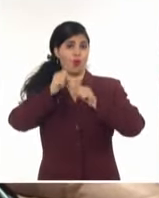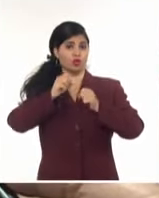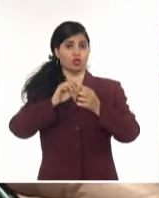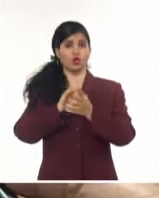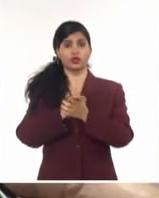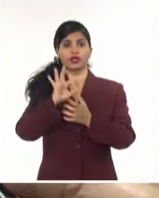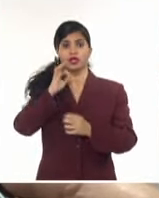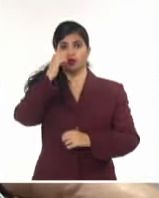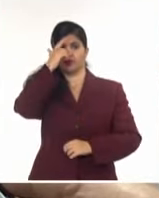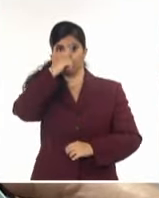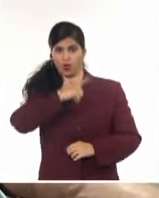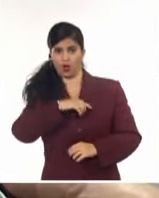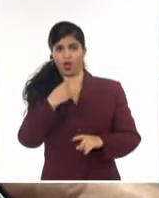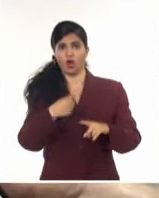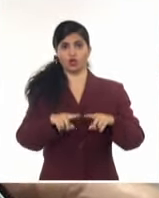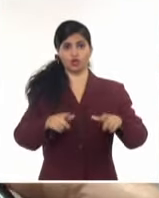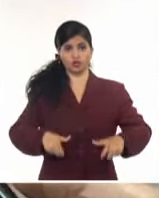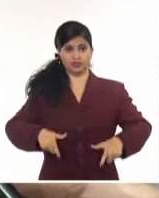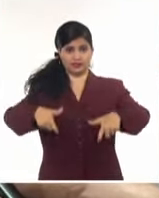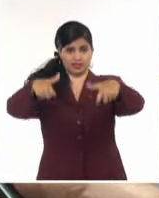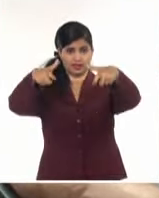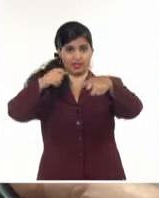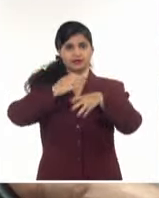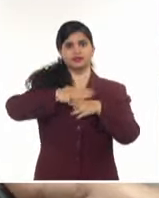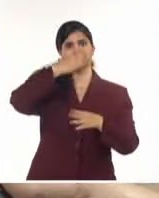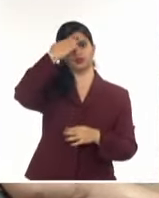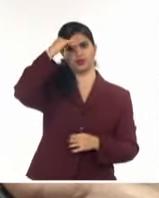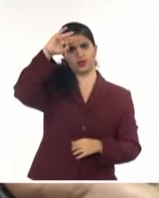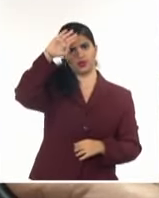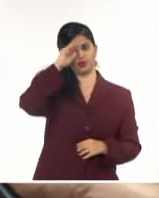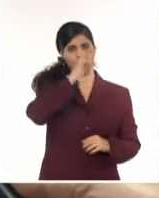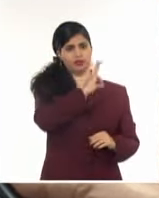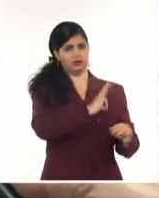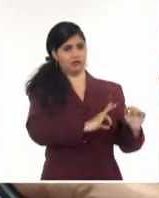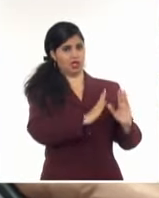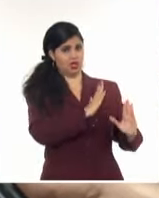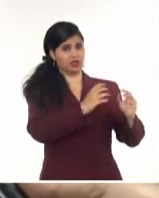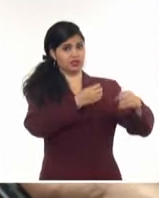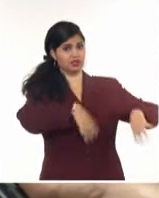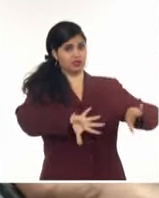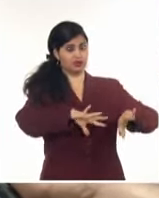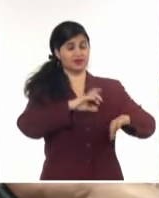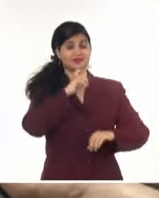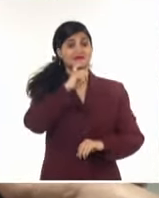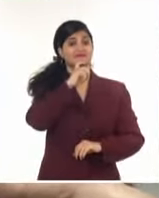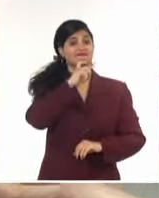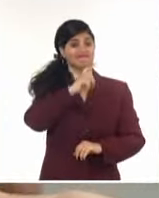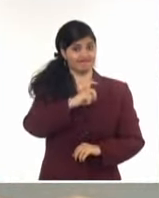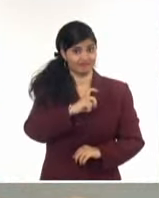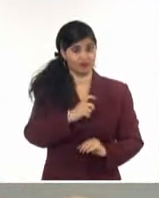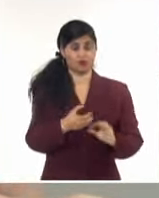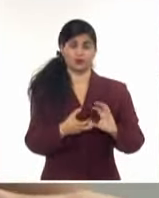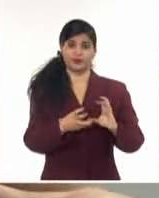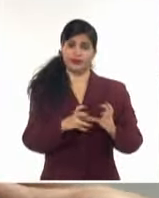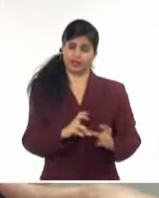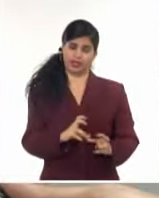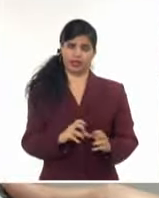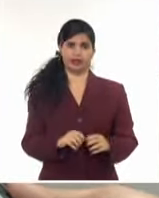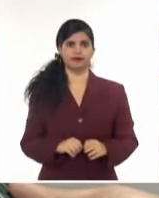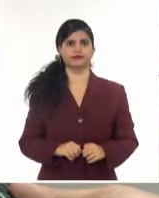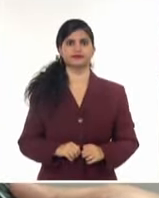la central flotante de Santiago de Cuba. Esa condición hace que las transferencias de la zona occidental hacia la zona centro oriental